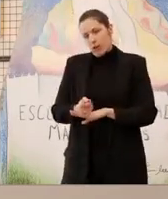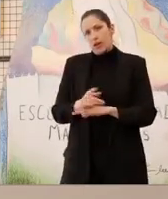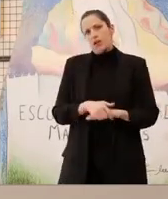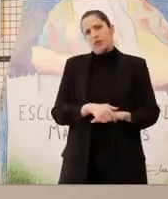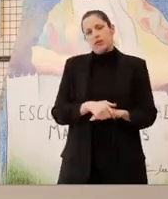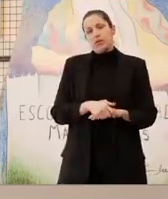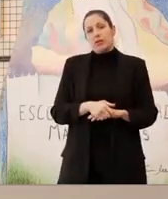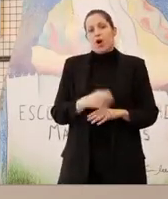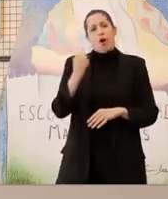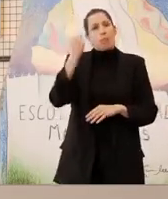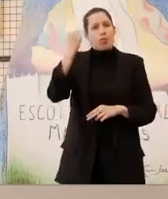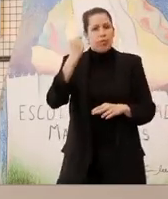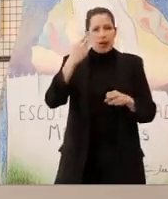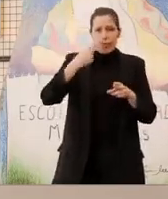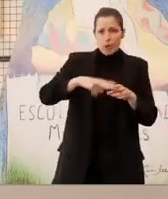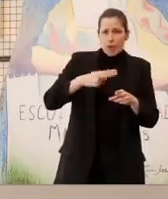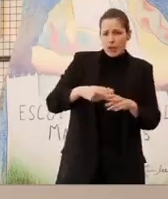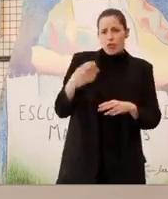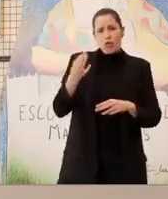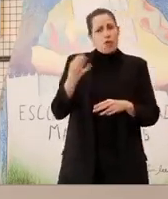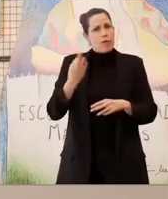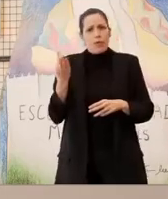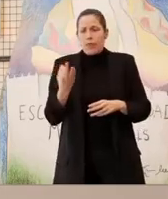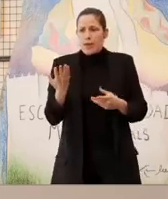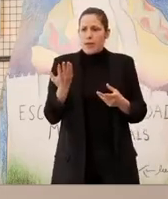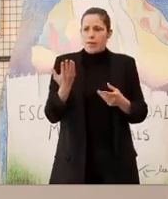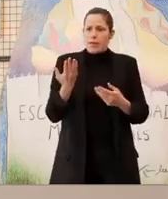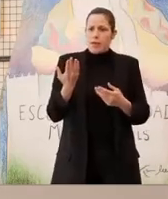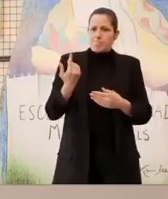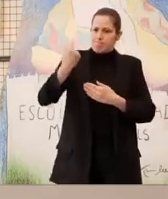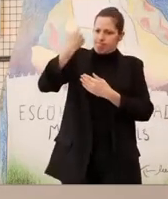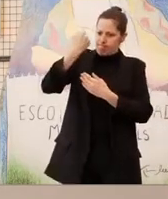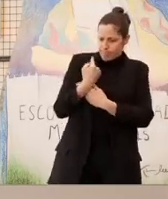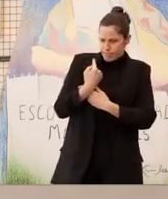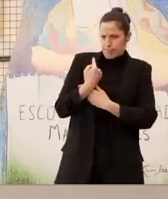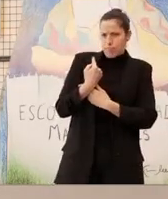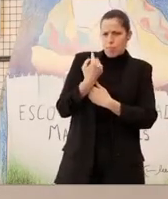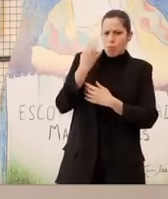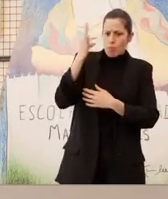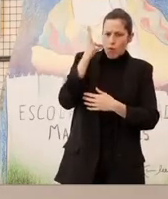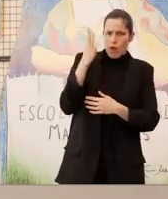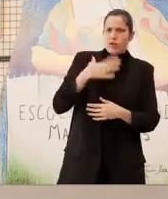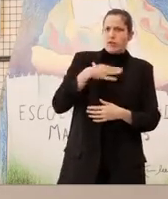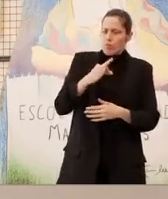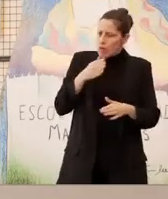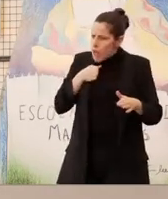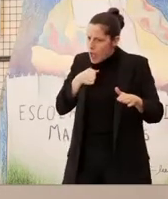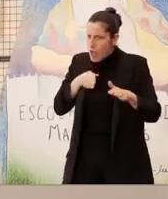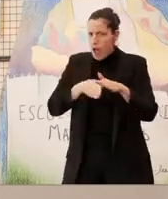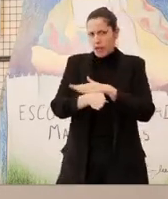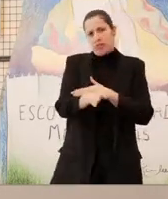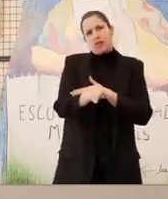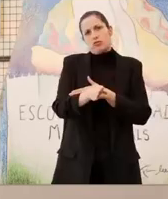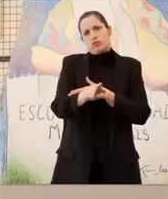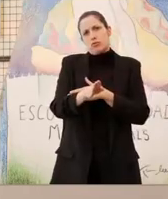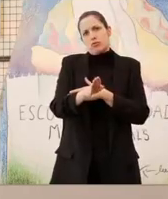poder político se dote de herramientas que se obligue a que las mujeres podamos acceder a la mitad del